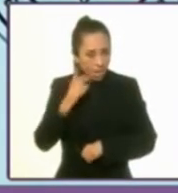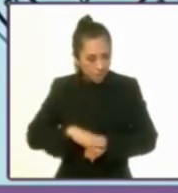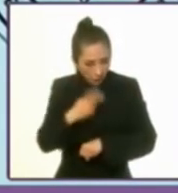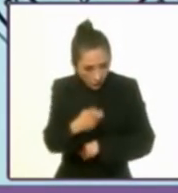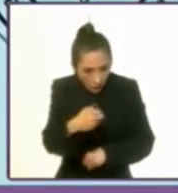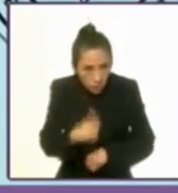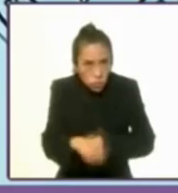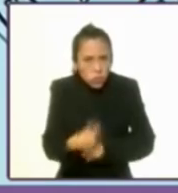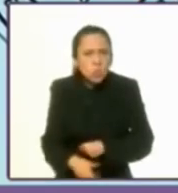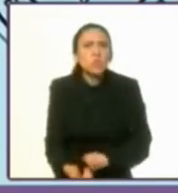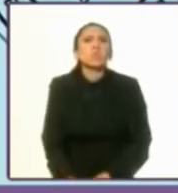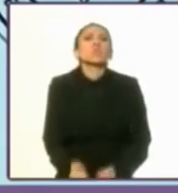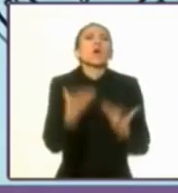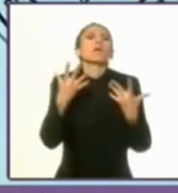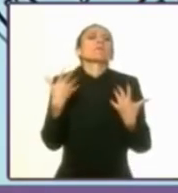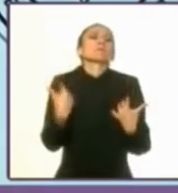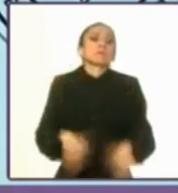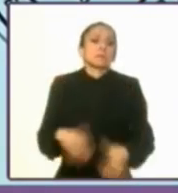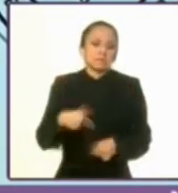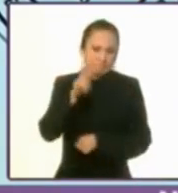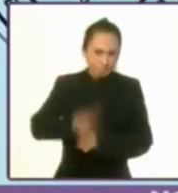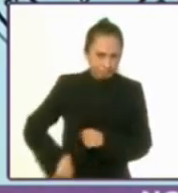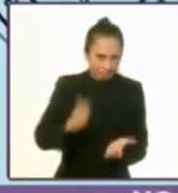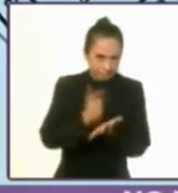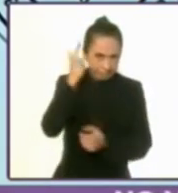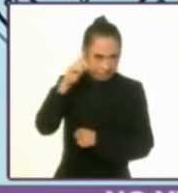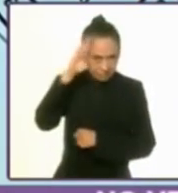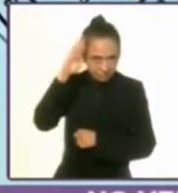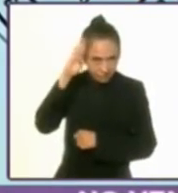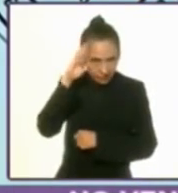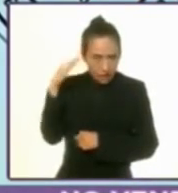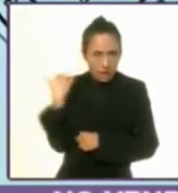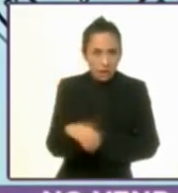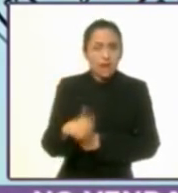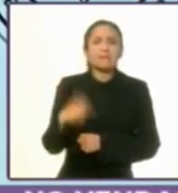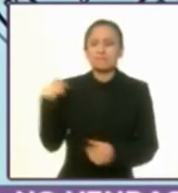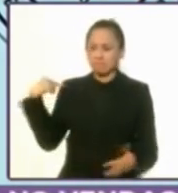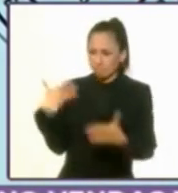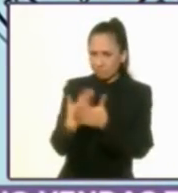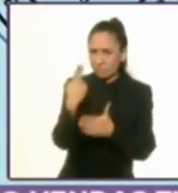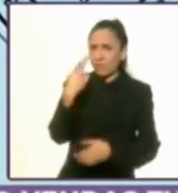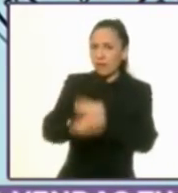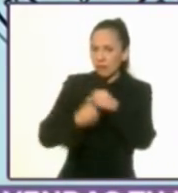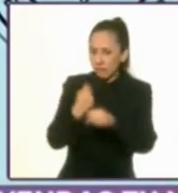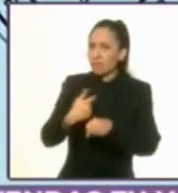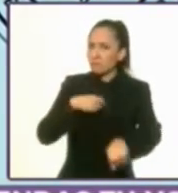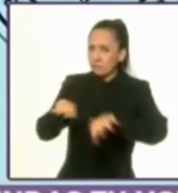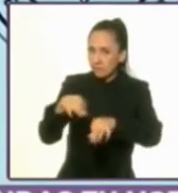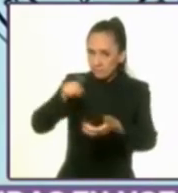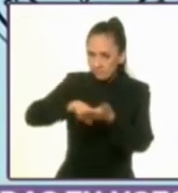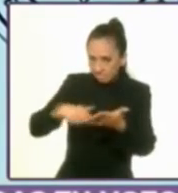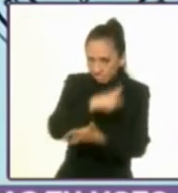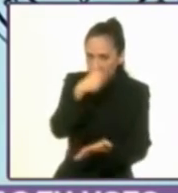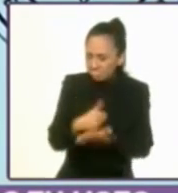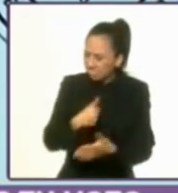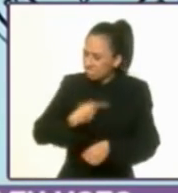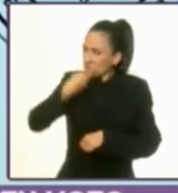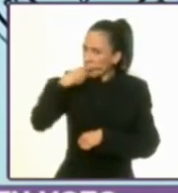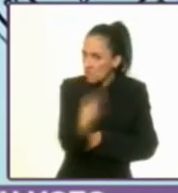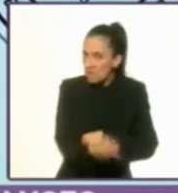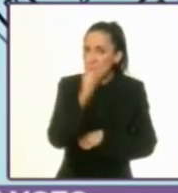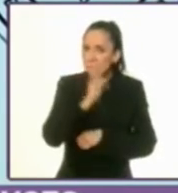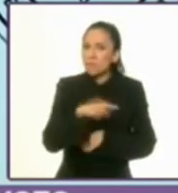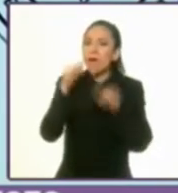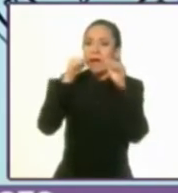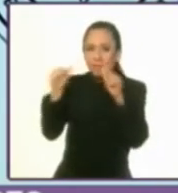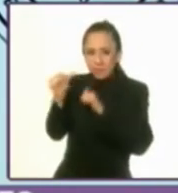lo he venido diciendo lo digo convencido y lo ha venido trabajando a lo largo de estos 25 años en la ciudad debemos de concentrarnos en los niños y